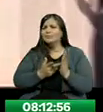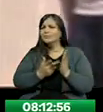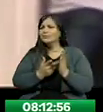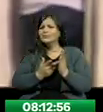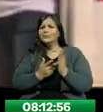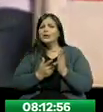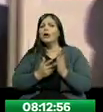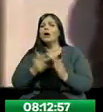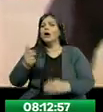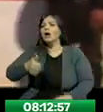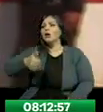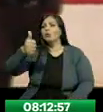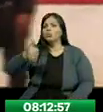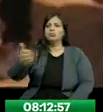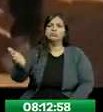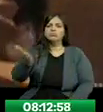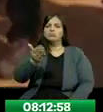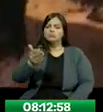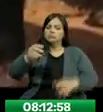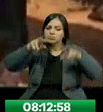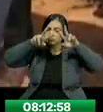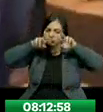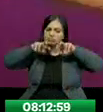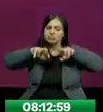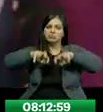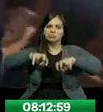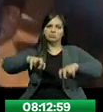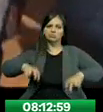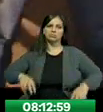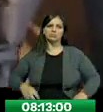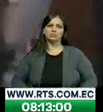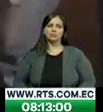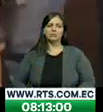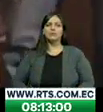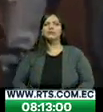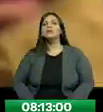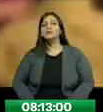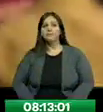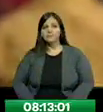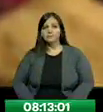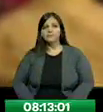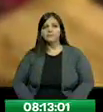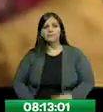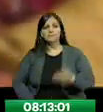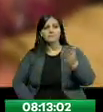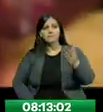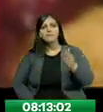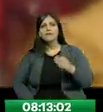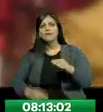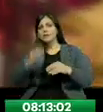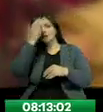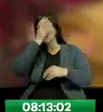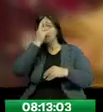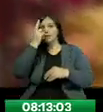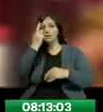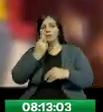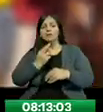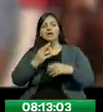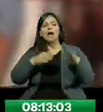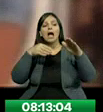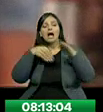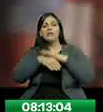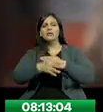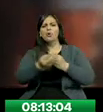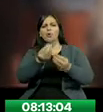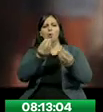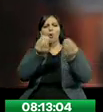se lleven a cabo las investigaciones necesarias. Varios jóvenes se encontraban al interior de este punto al momento de ingresar. Que es